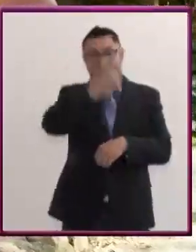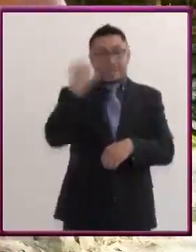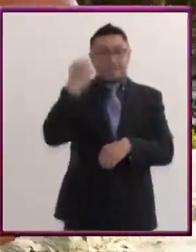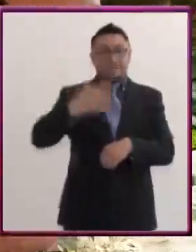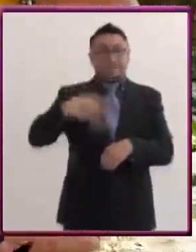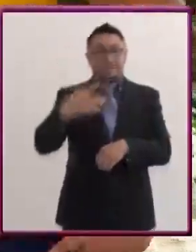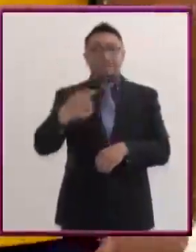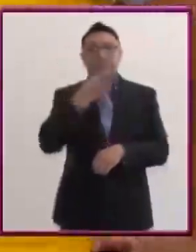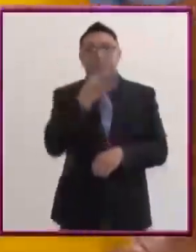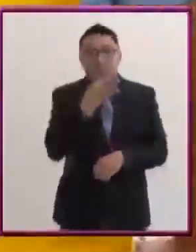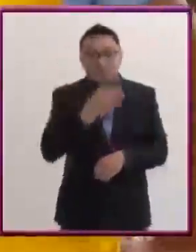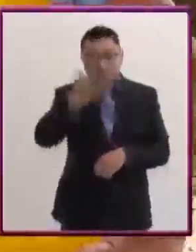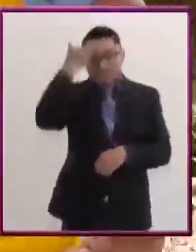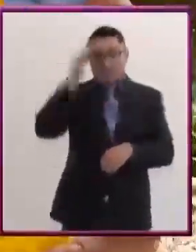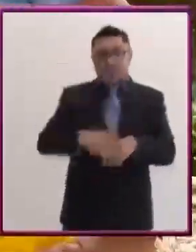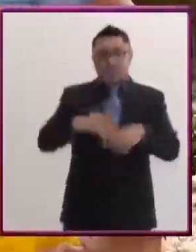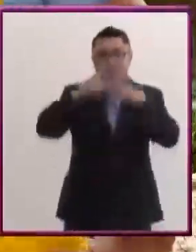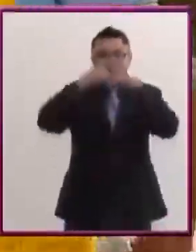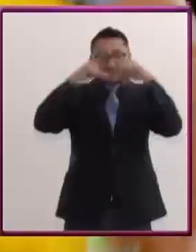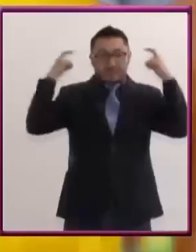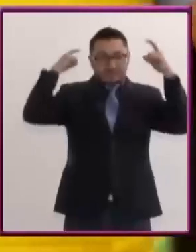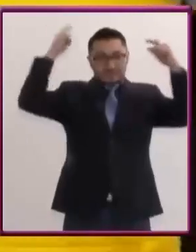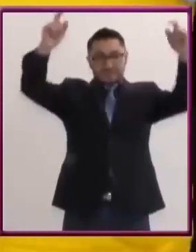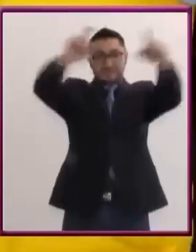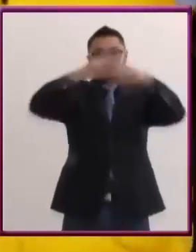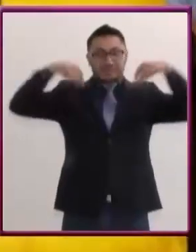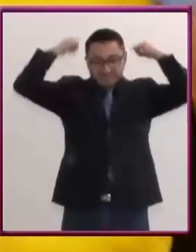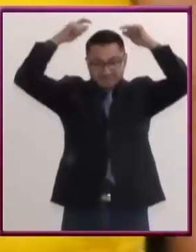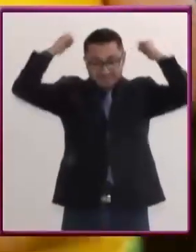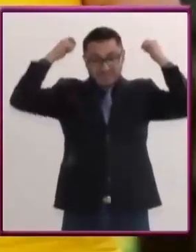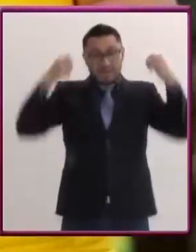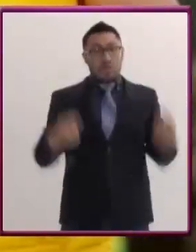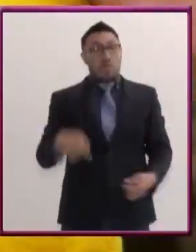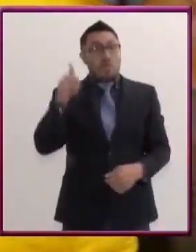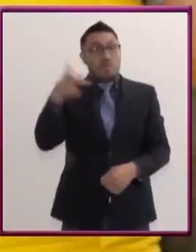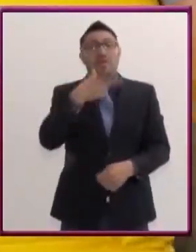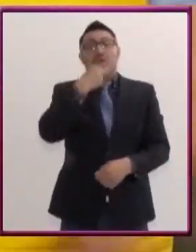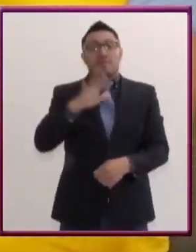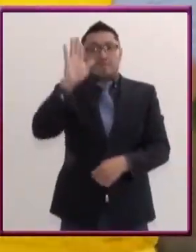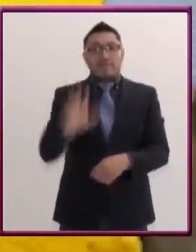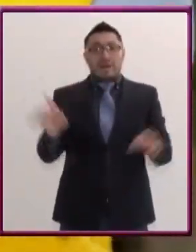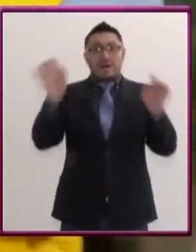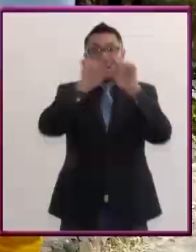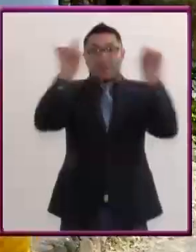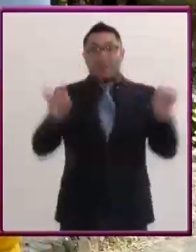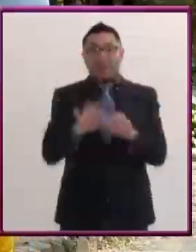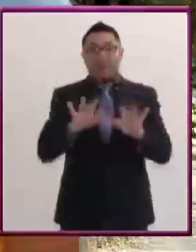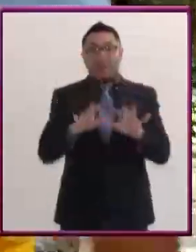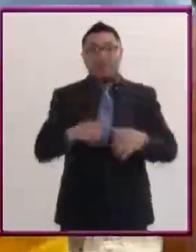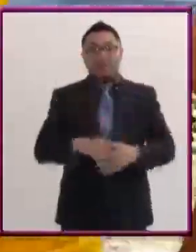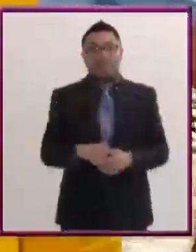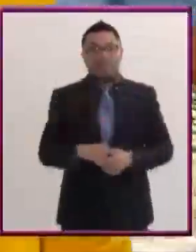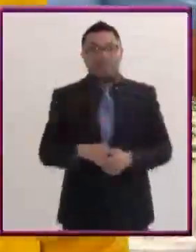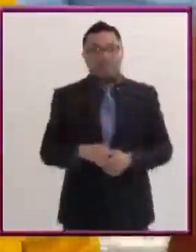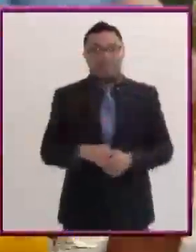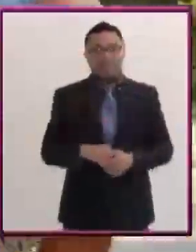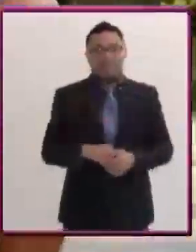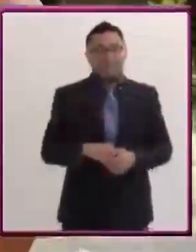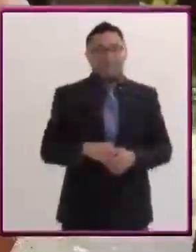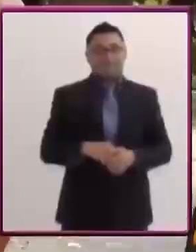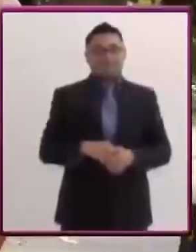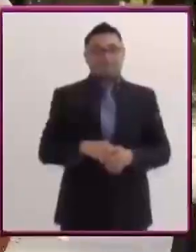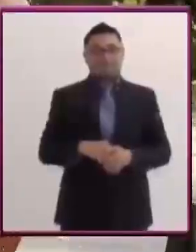minutos de memoria con los ojos vendados. Uy, ese hombre es una computadora. ¿Le hicieron la prueba de Turing?